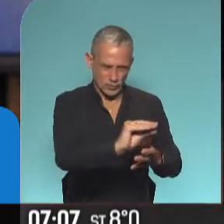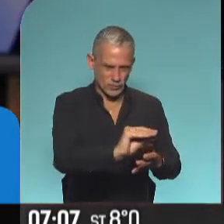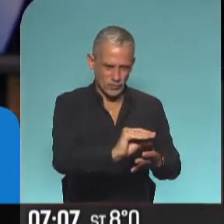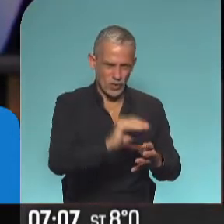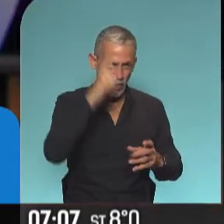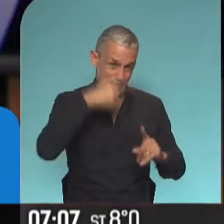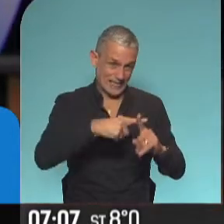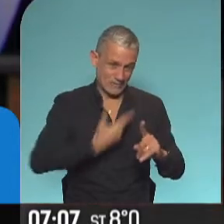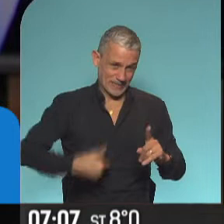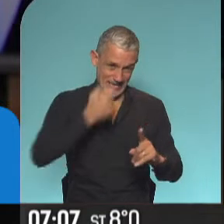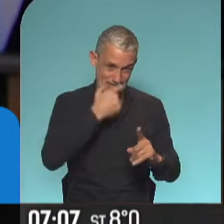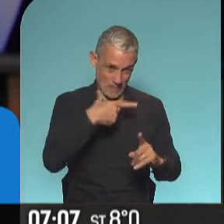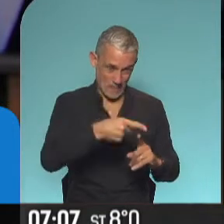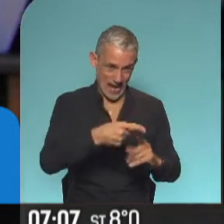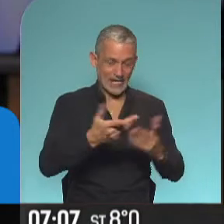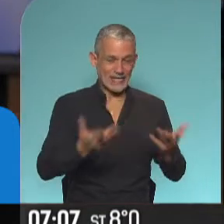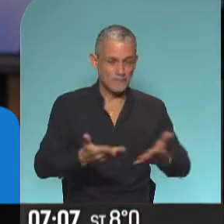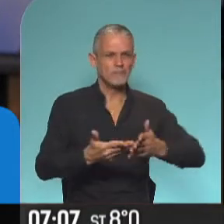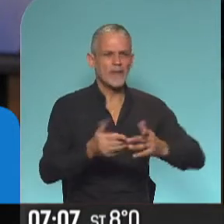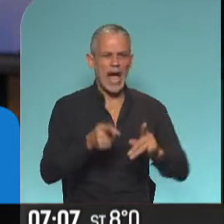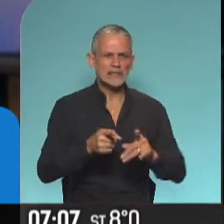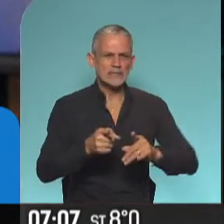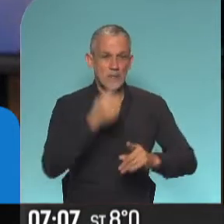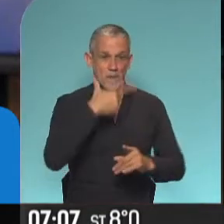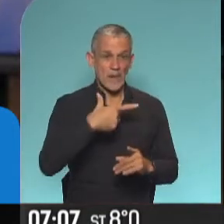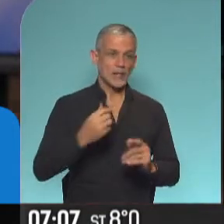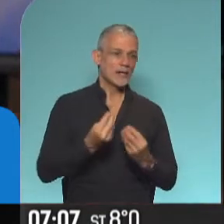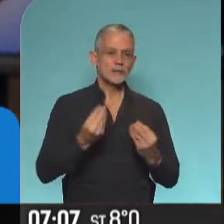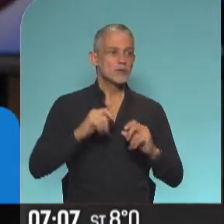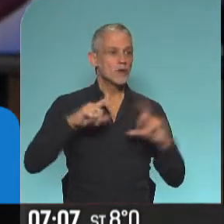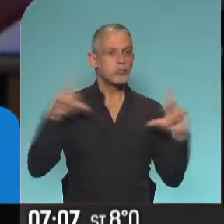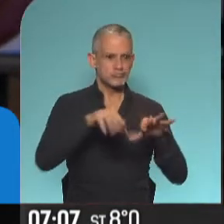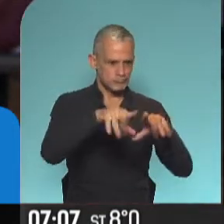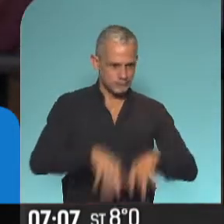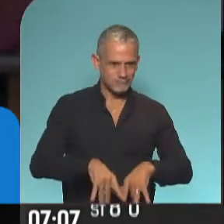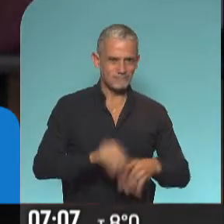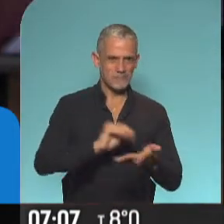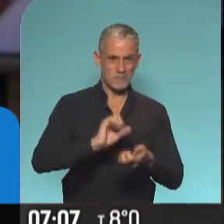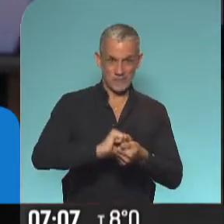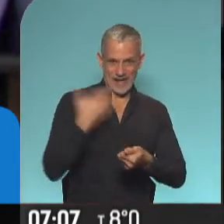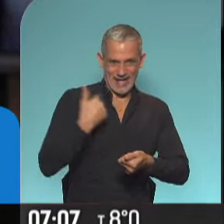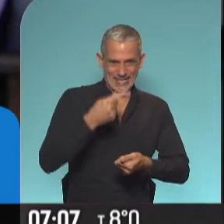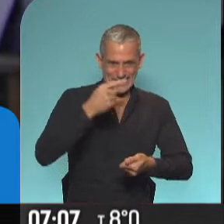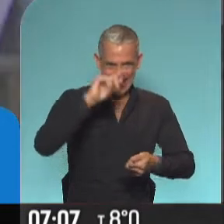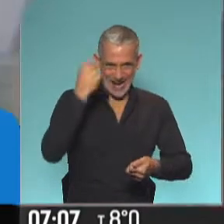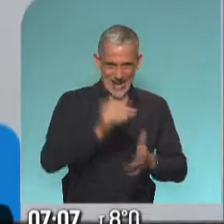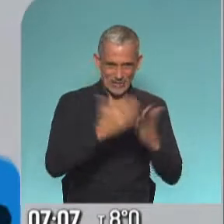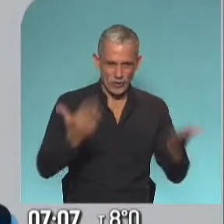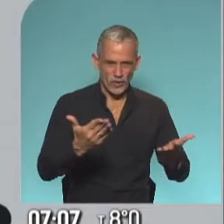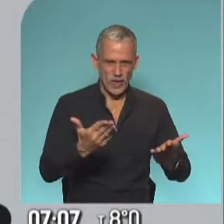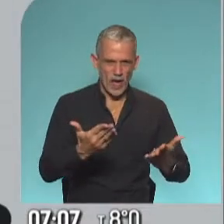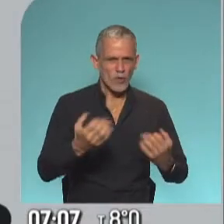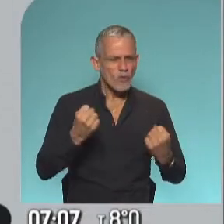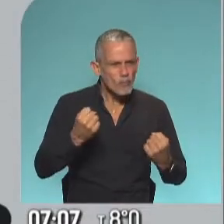el expresidente Mauricio Macri. En este contexto, Mauricio Macri reaparece con esta carta que fue contundente, repitiendo